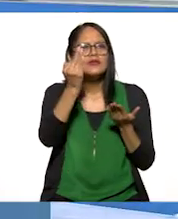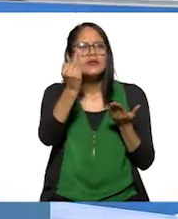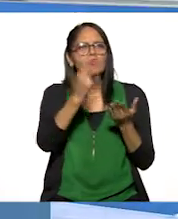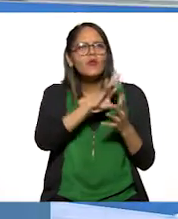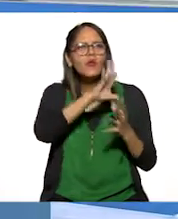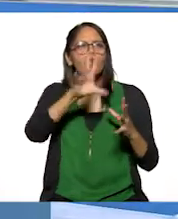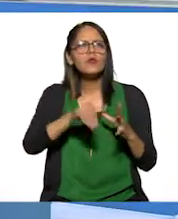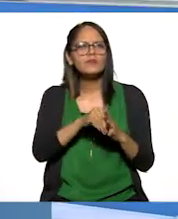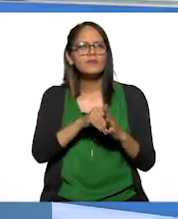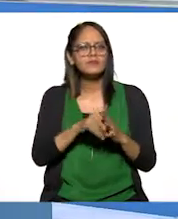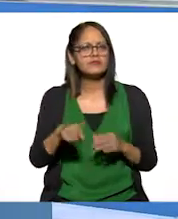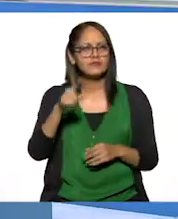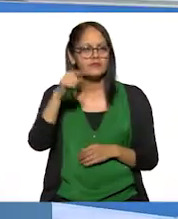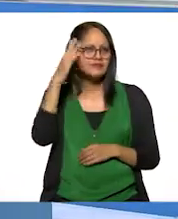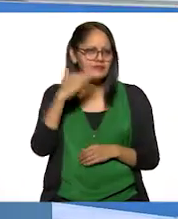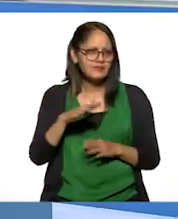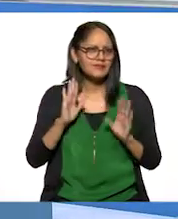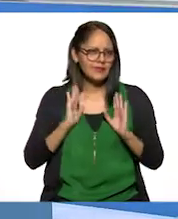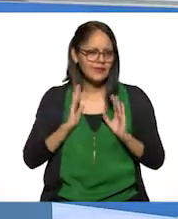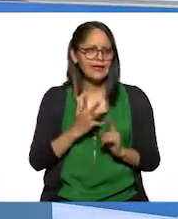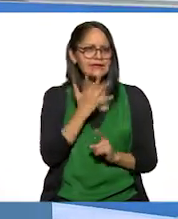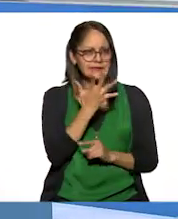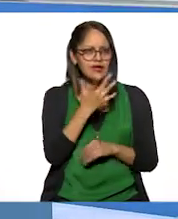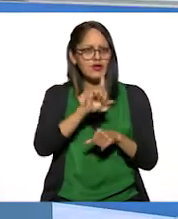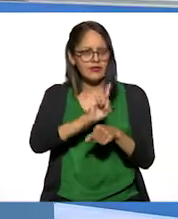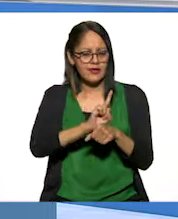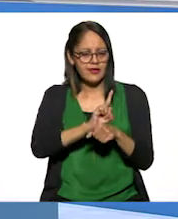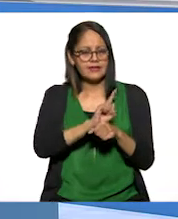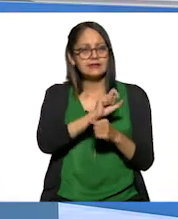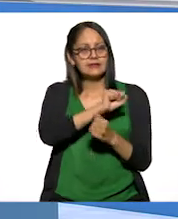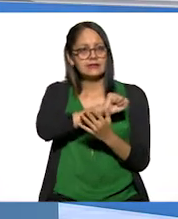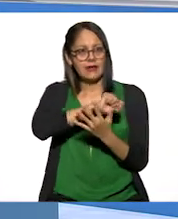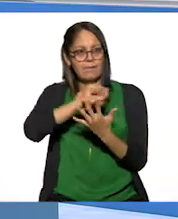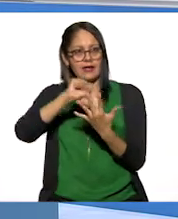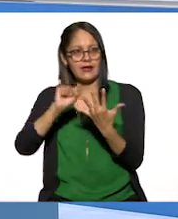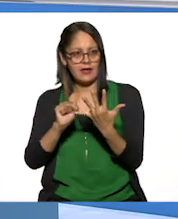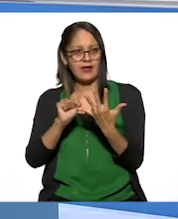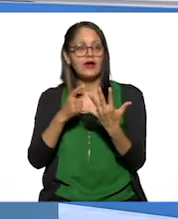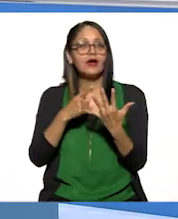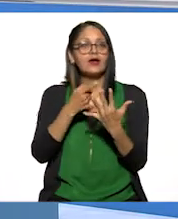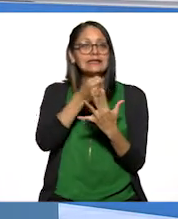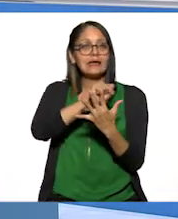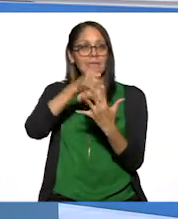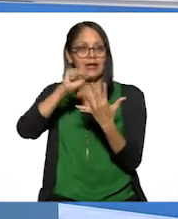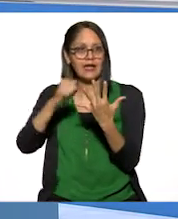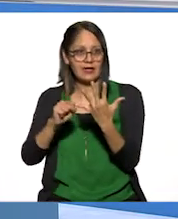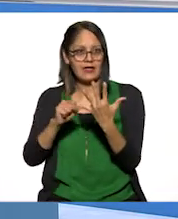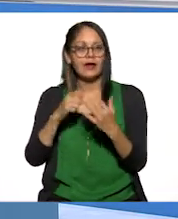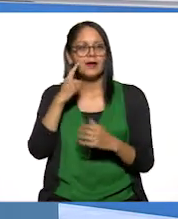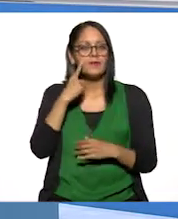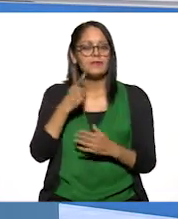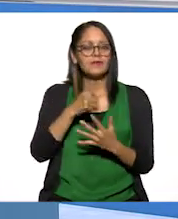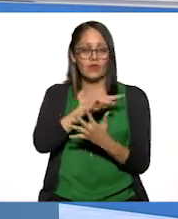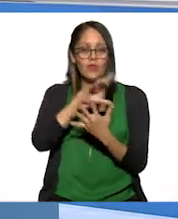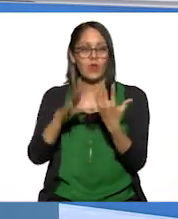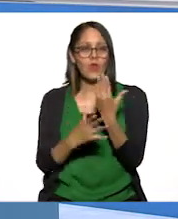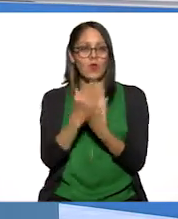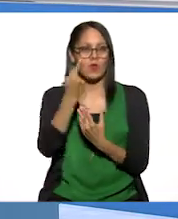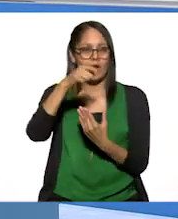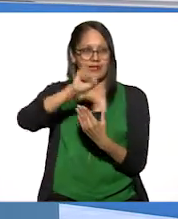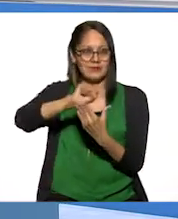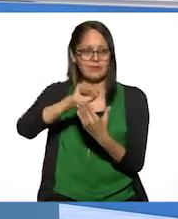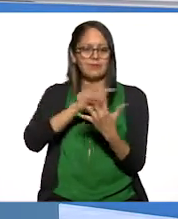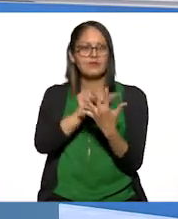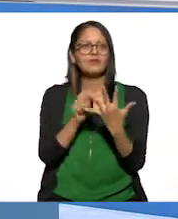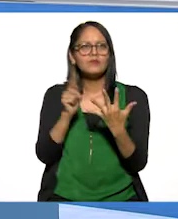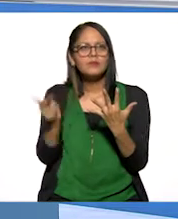total? Considerando que son 5 días a la semana, y nuestros alumnos en casa, por favor, les pido que pongan mucha atención a la